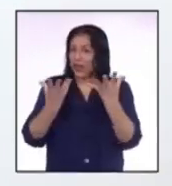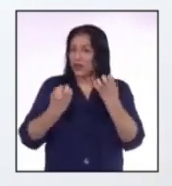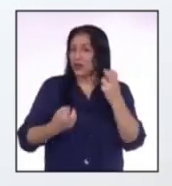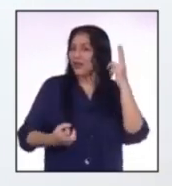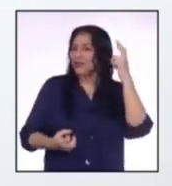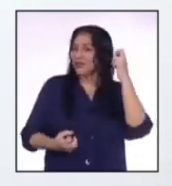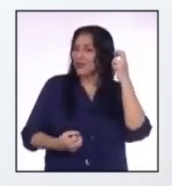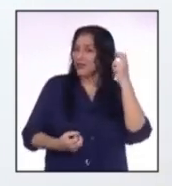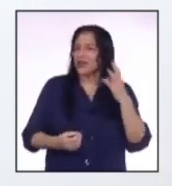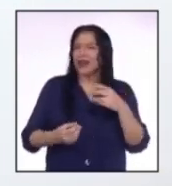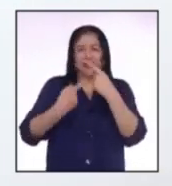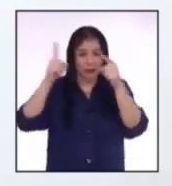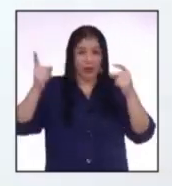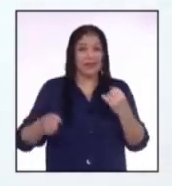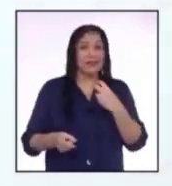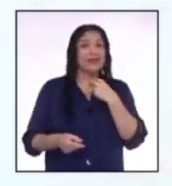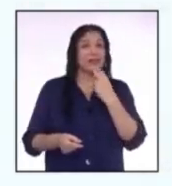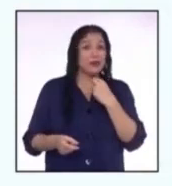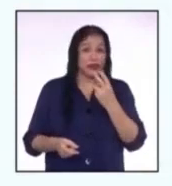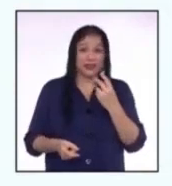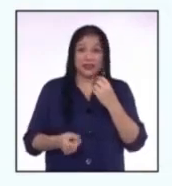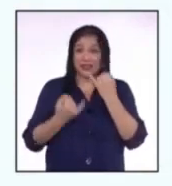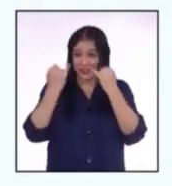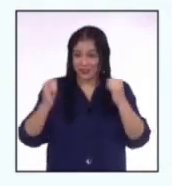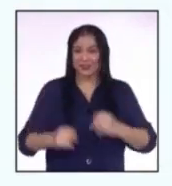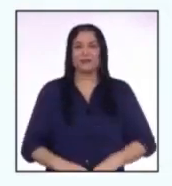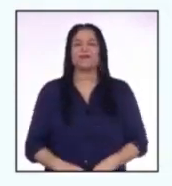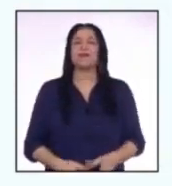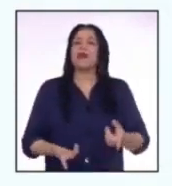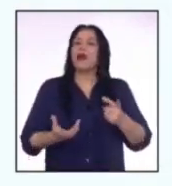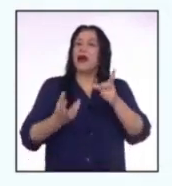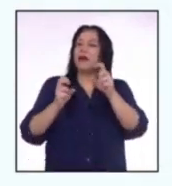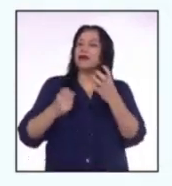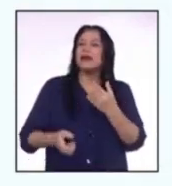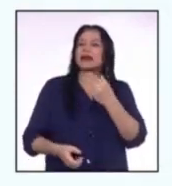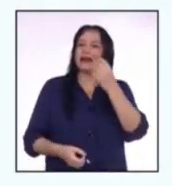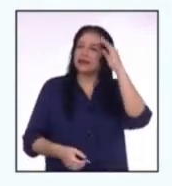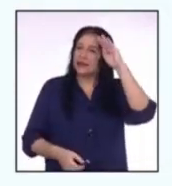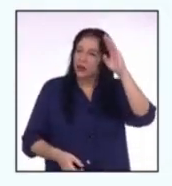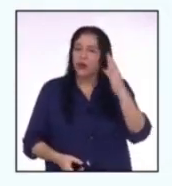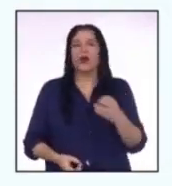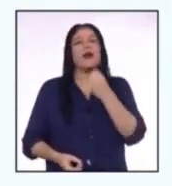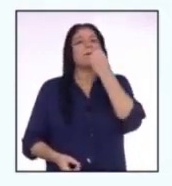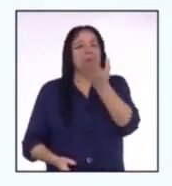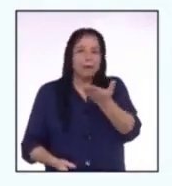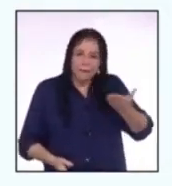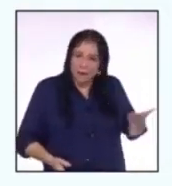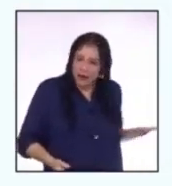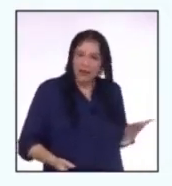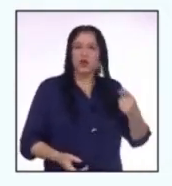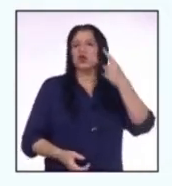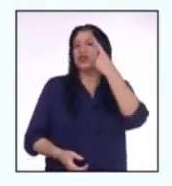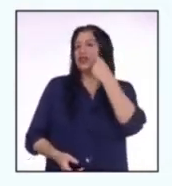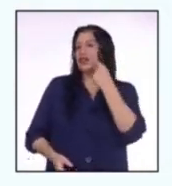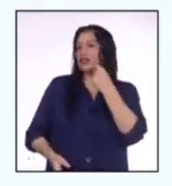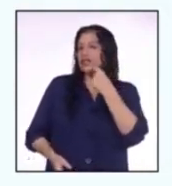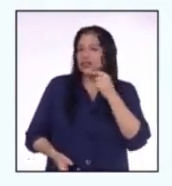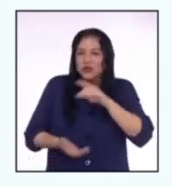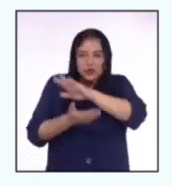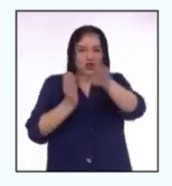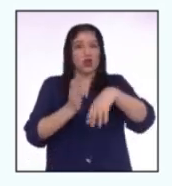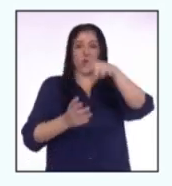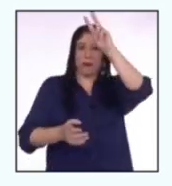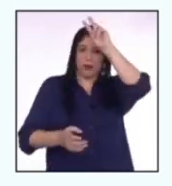gustaría escuchar como suenan quieres escuchar cómo suena nuestro saludo bienvenidos chicos y chicas